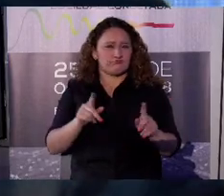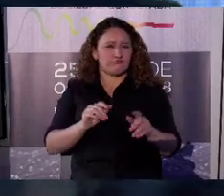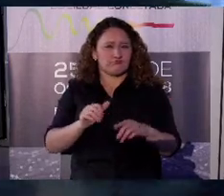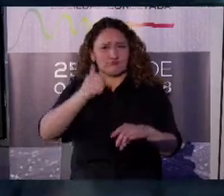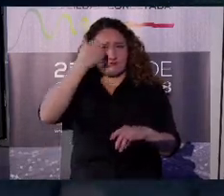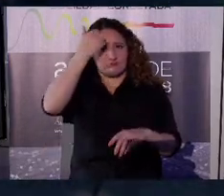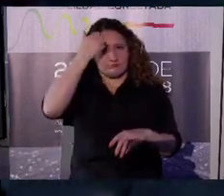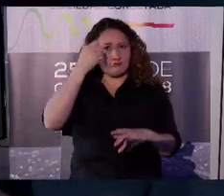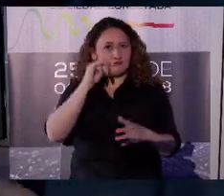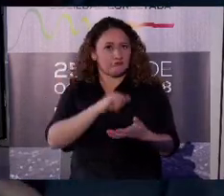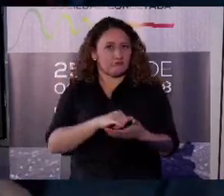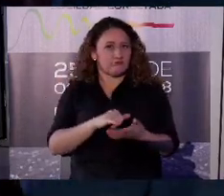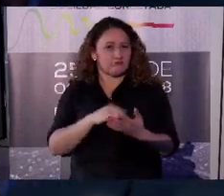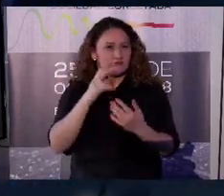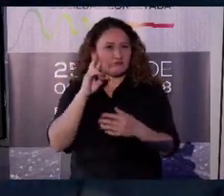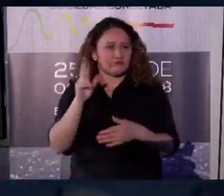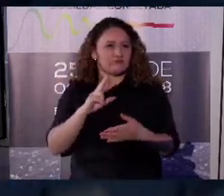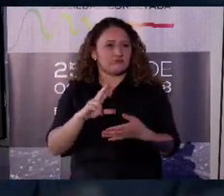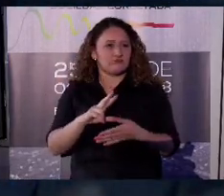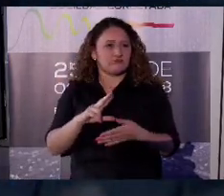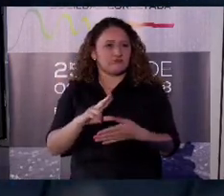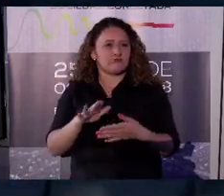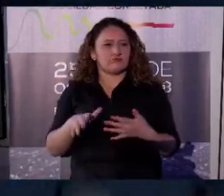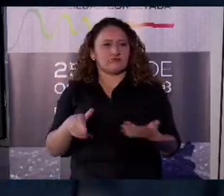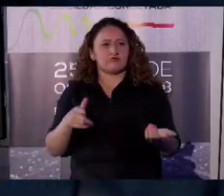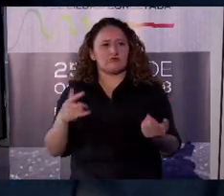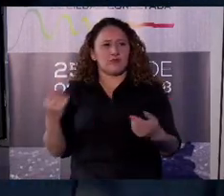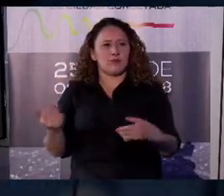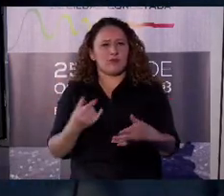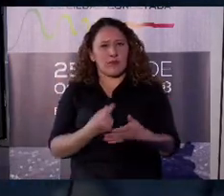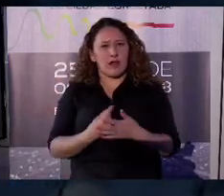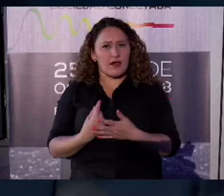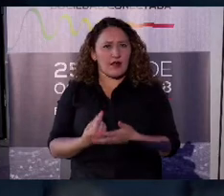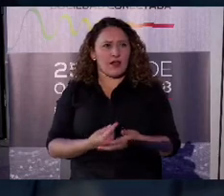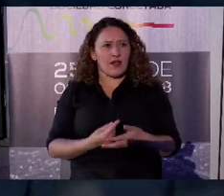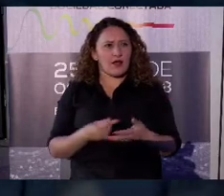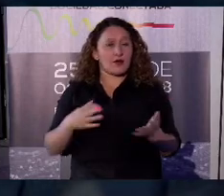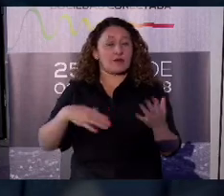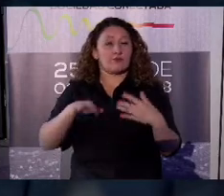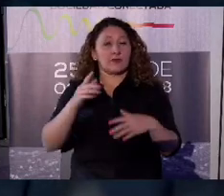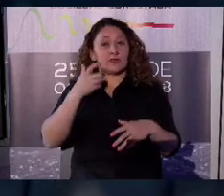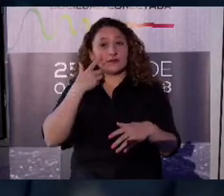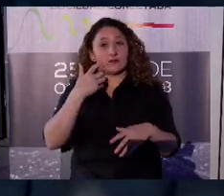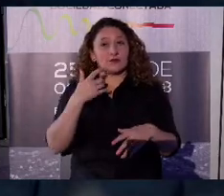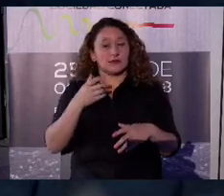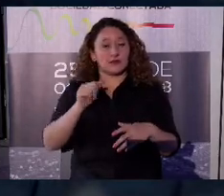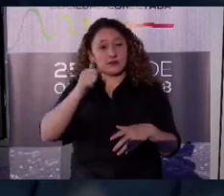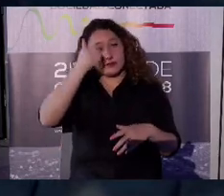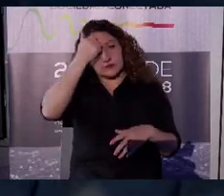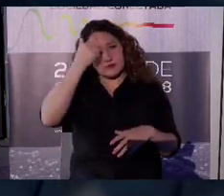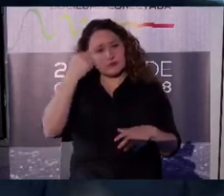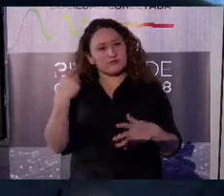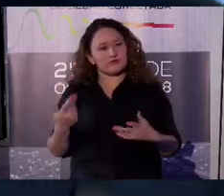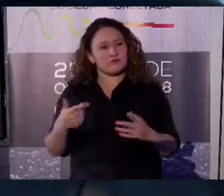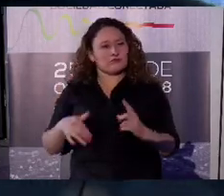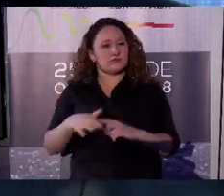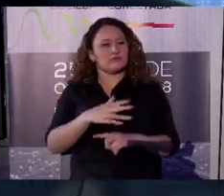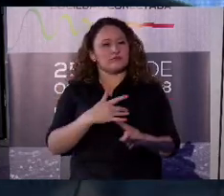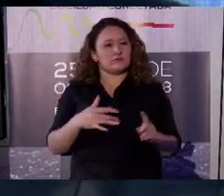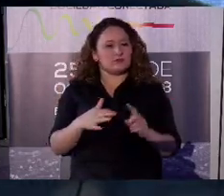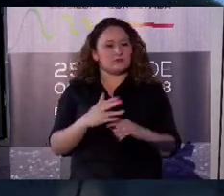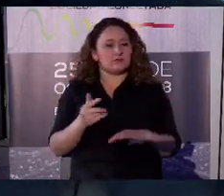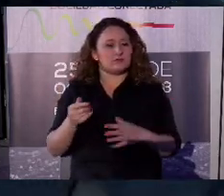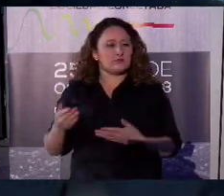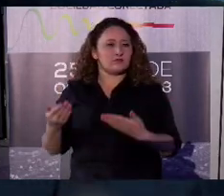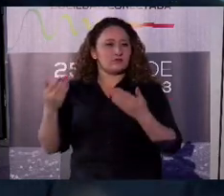América Latina que esto se pone muchas veces en discusión, es que el factor más relevante para poder generar un entorno que favorezca las